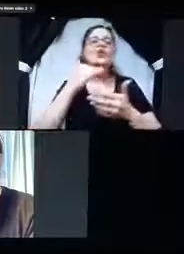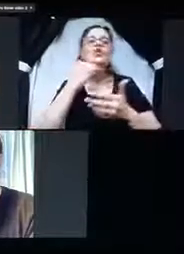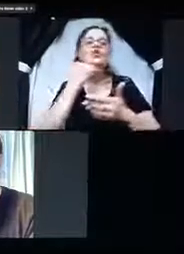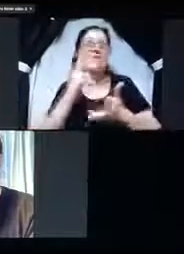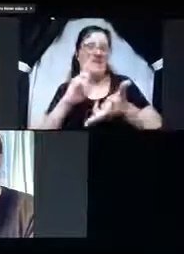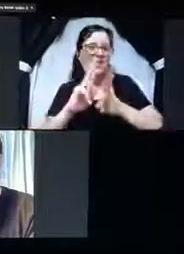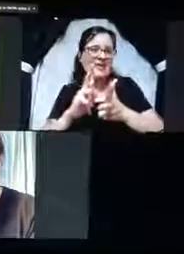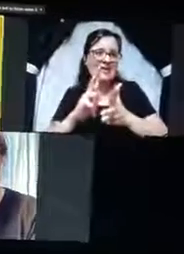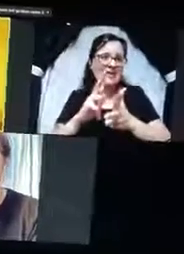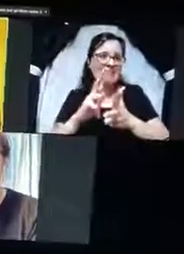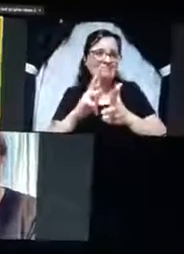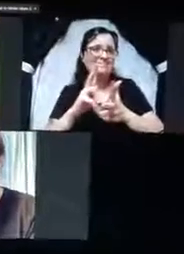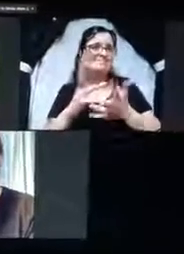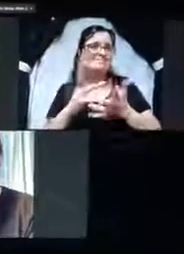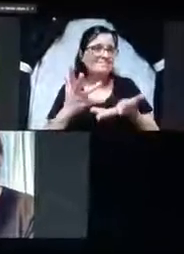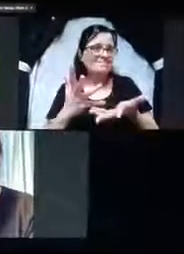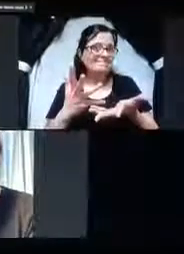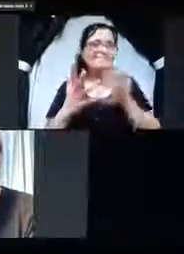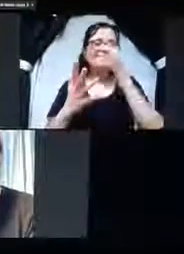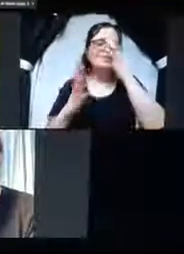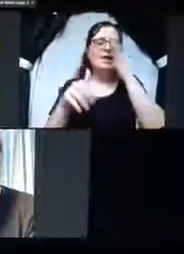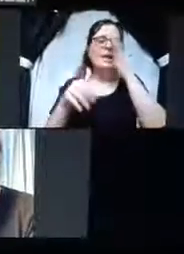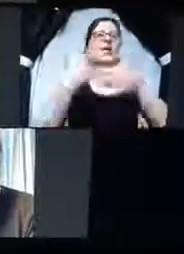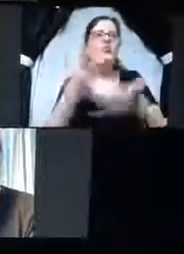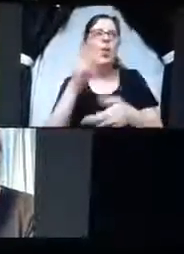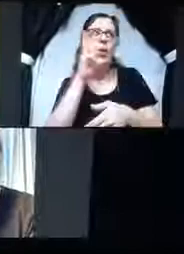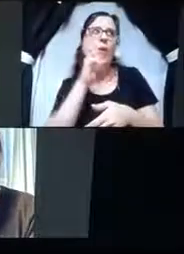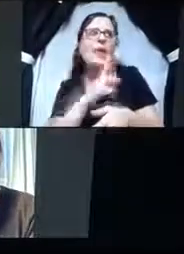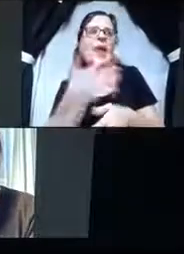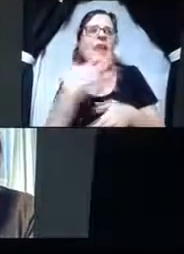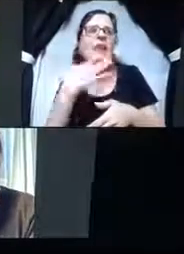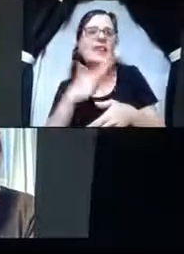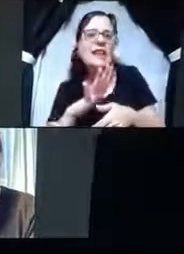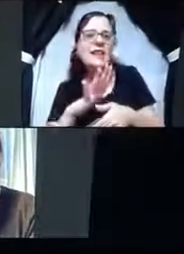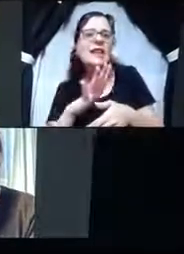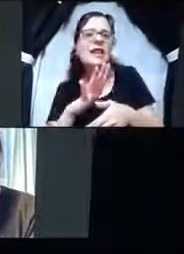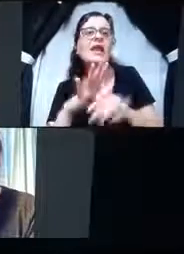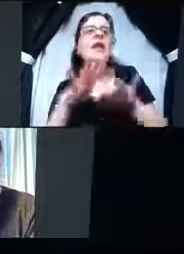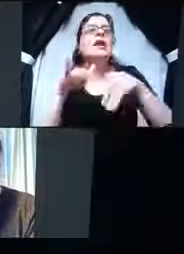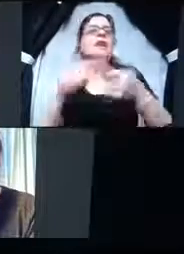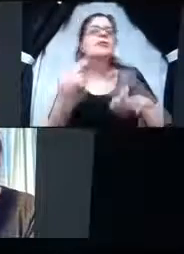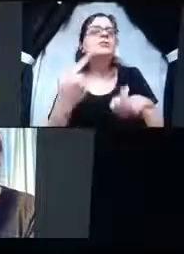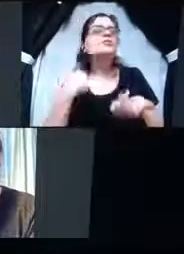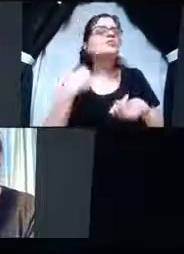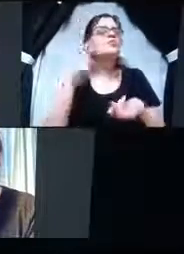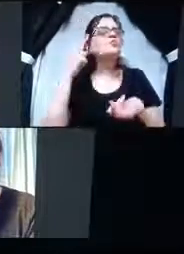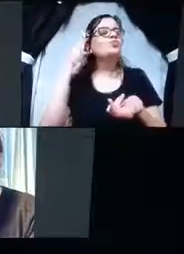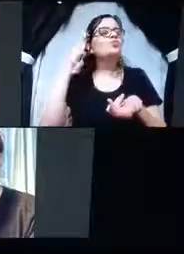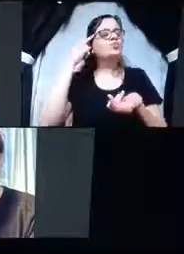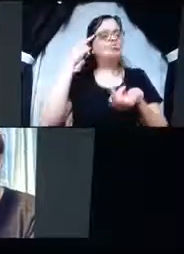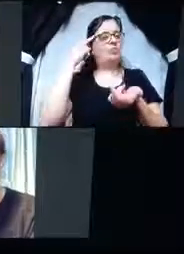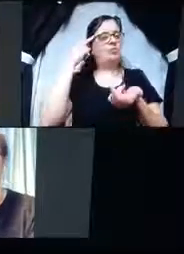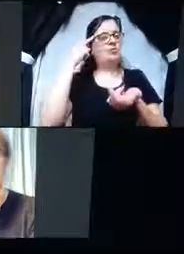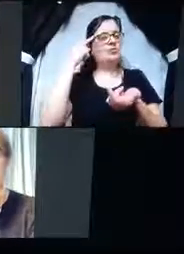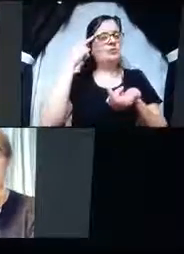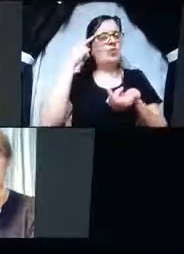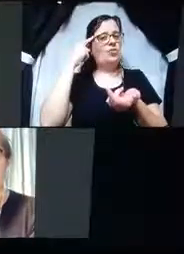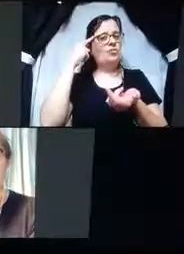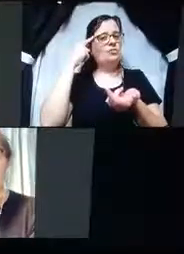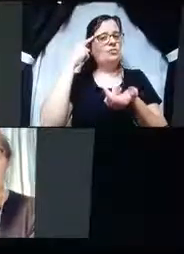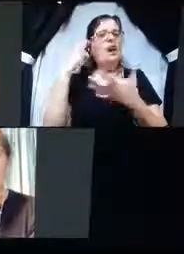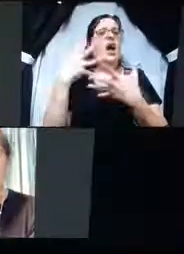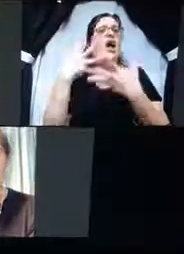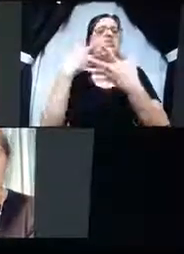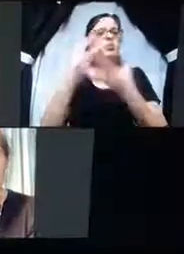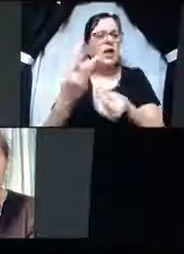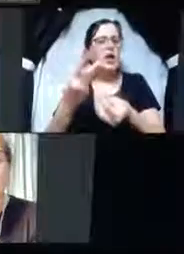aprender. Claro. Digo, complementar y que tenga conocimiento profundo de la lengua de señas, y sí, la verdad